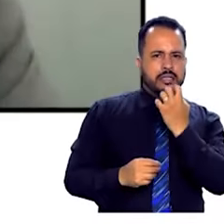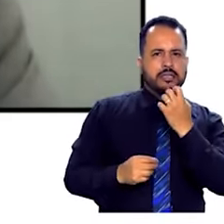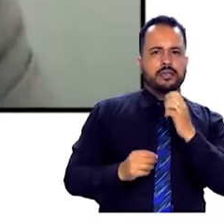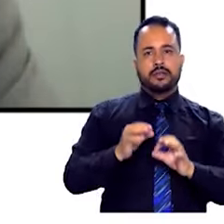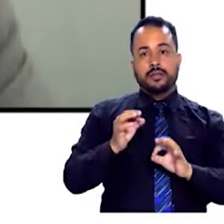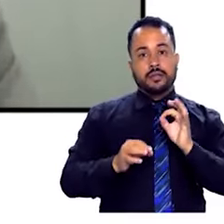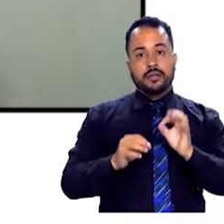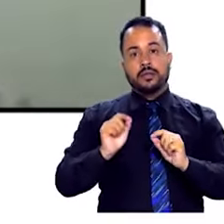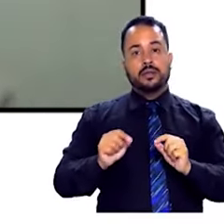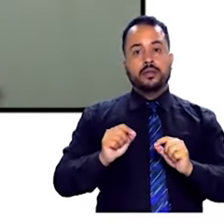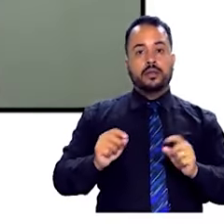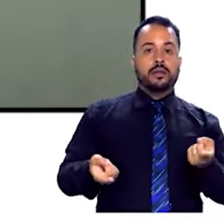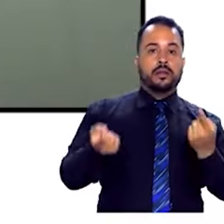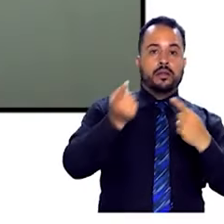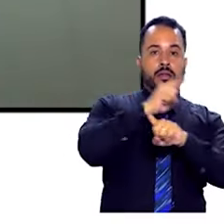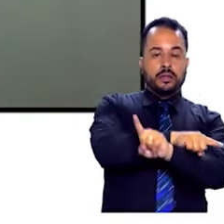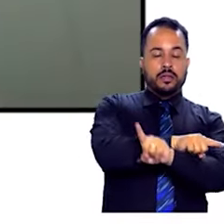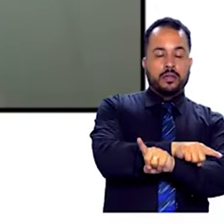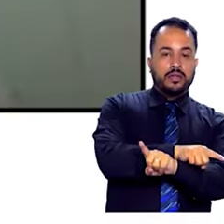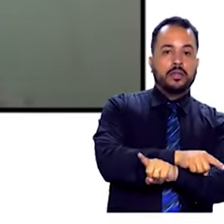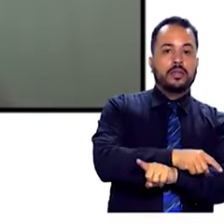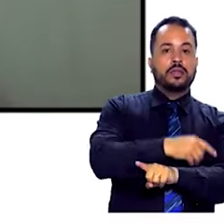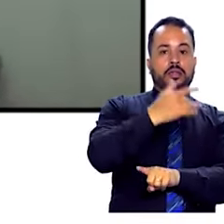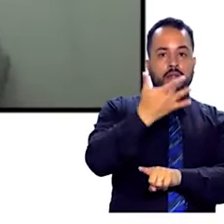loois la corte